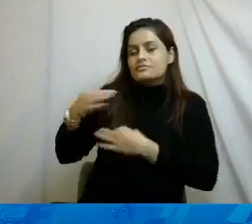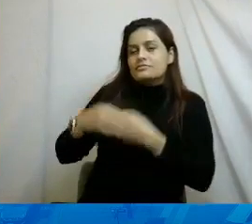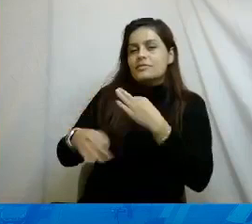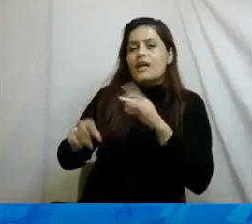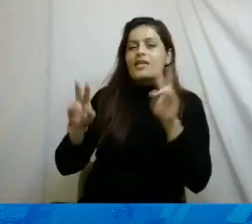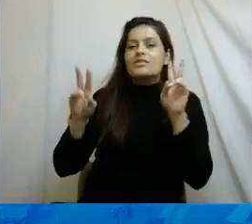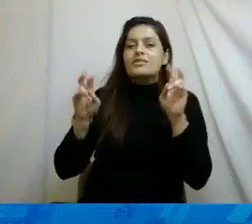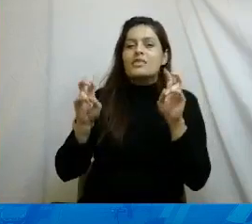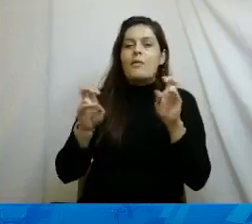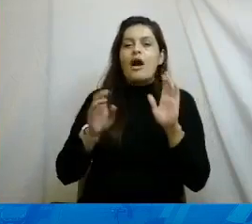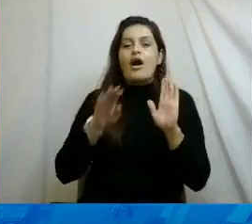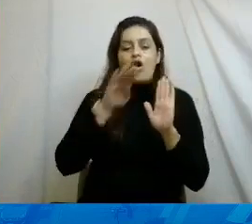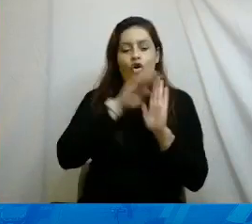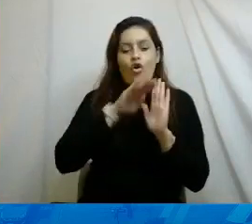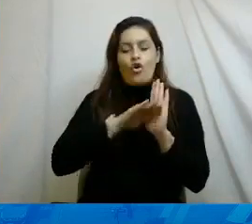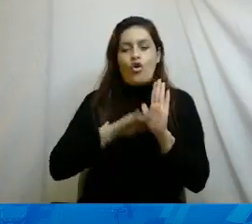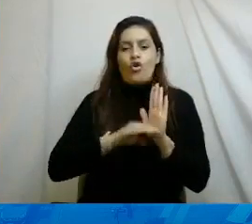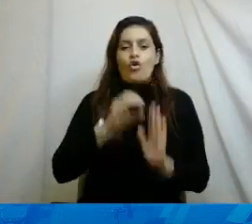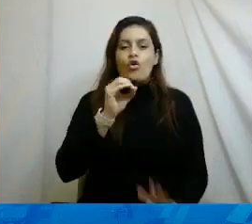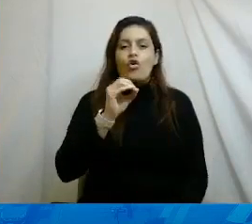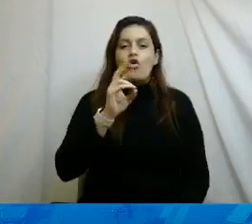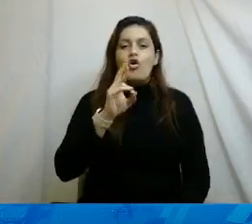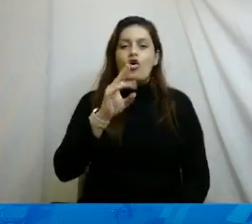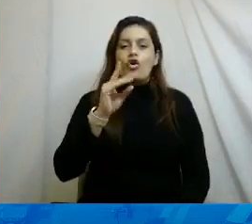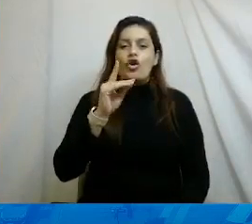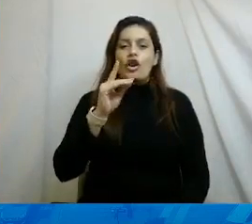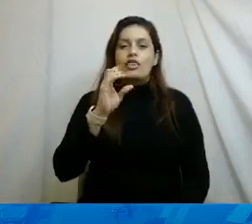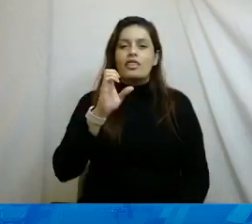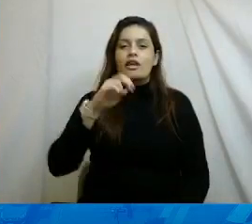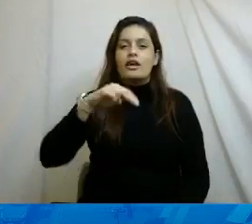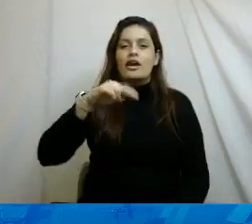tema de la ordenanza. O sea, lo hemos visto, estuvimos